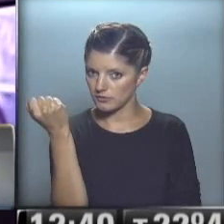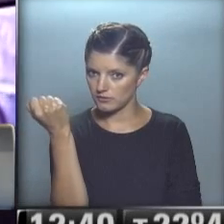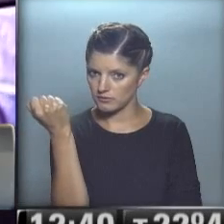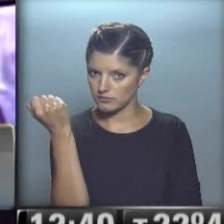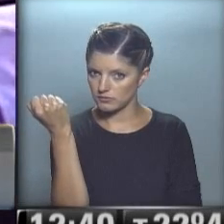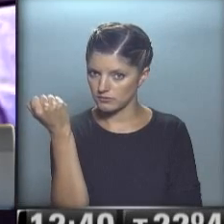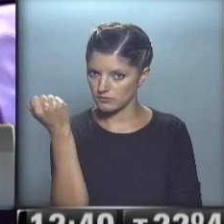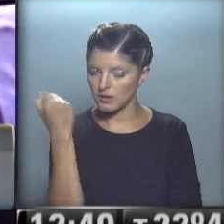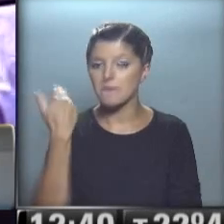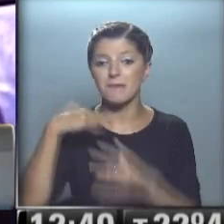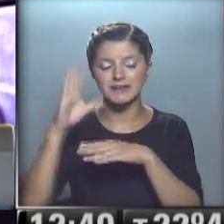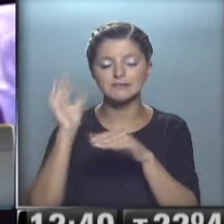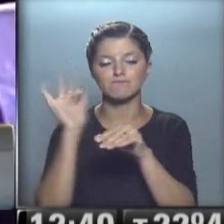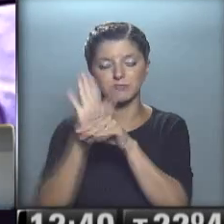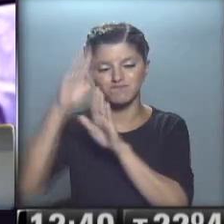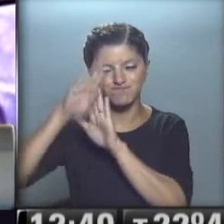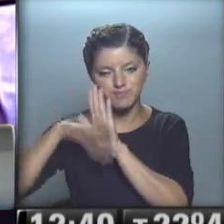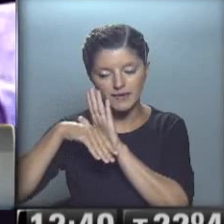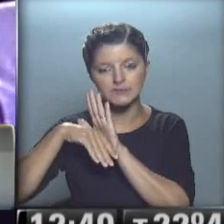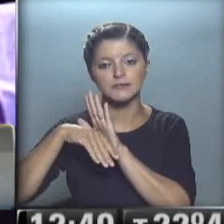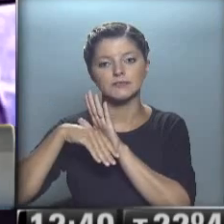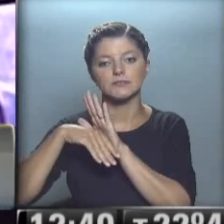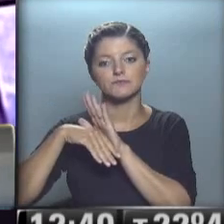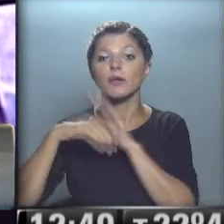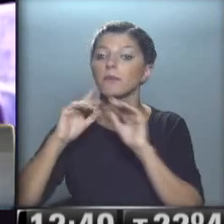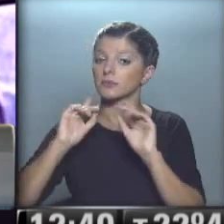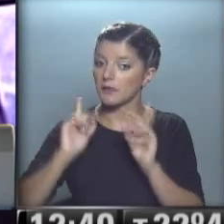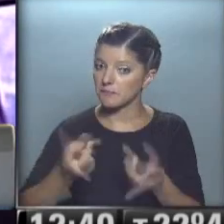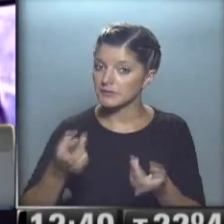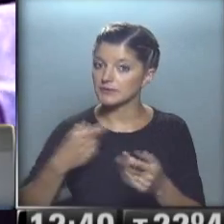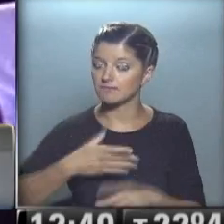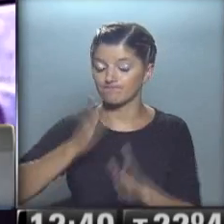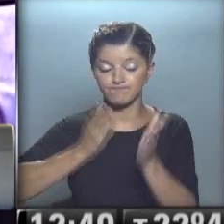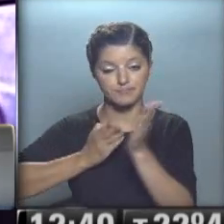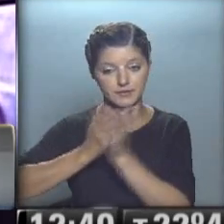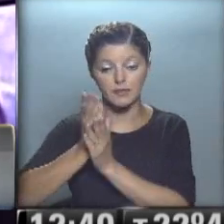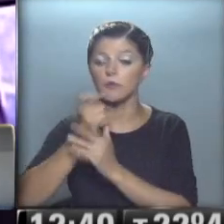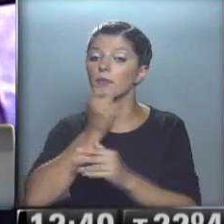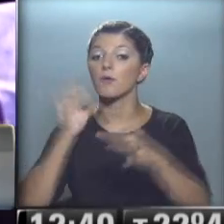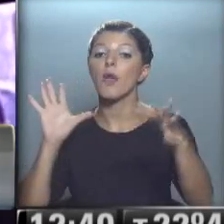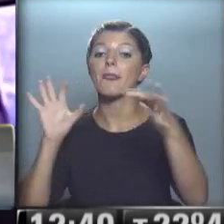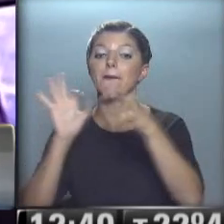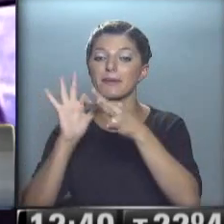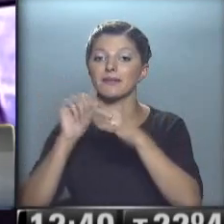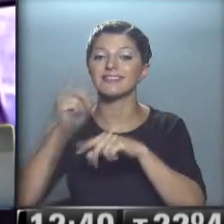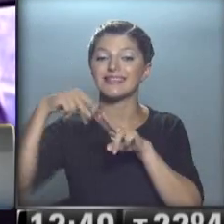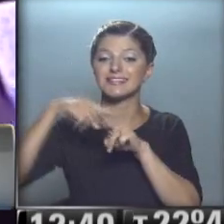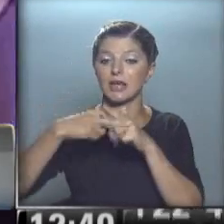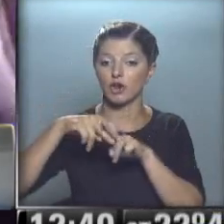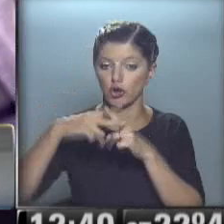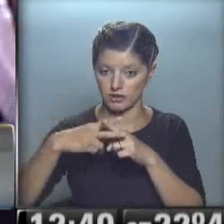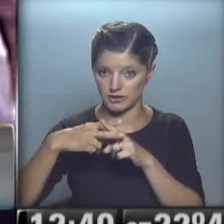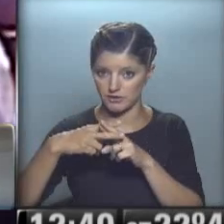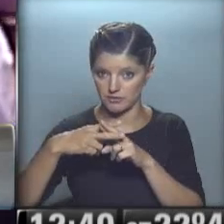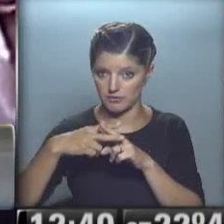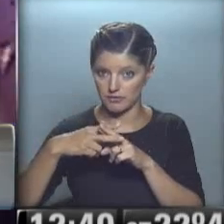estructural tal vez menos perceptible pero tal vez más definitiva como es la tecnológica y la